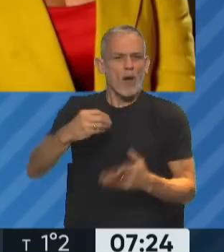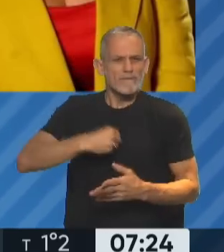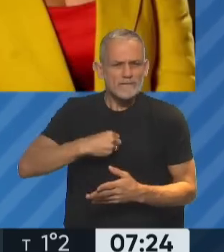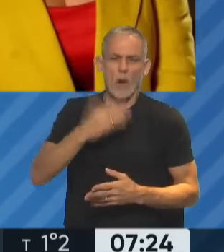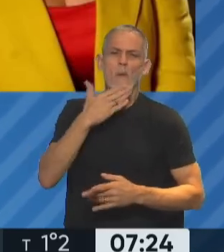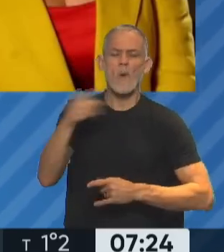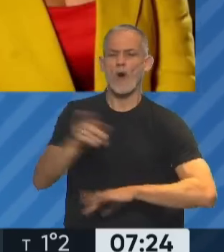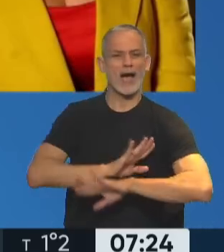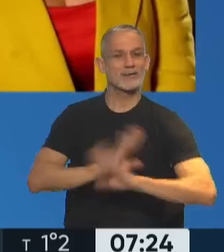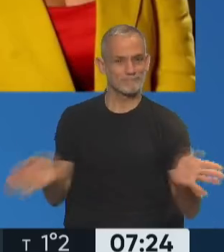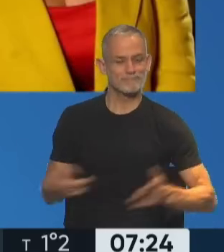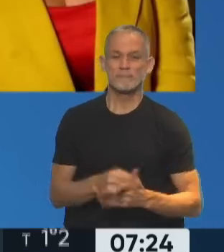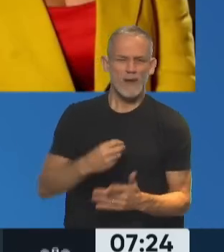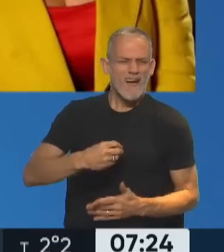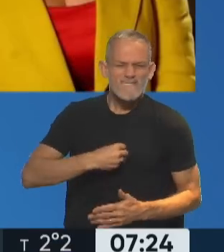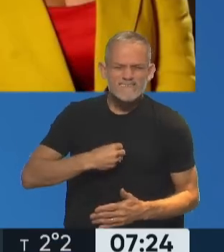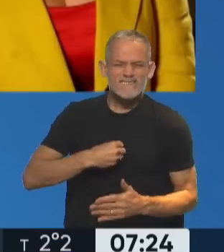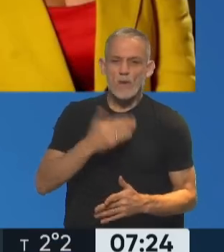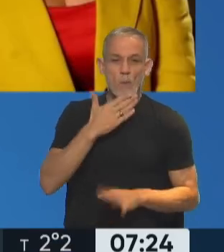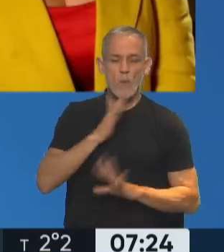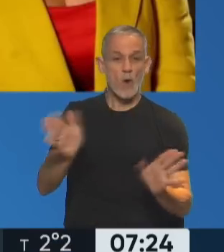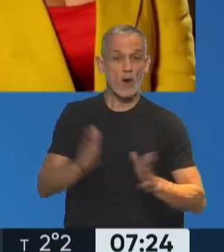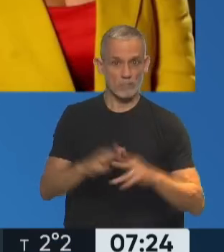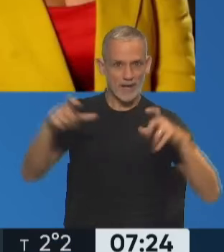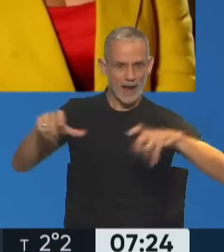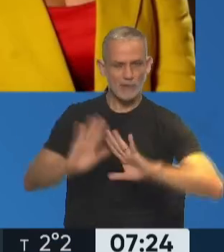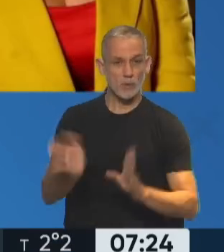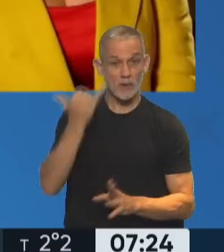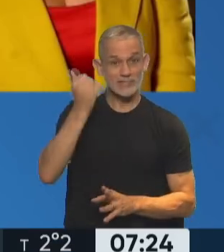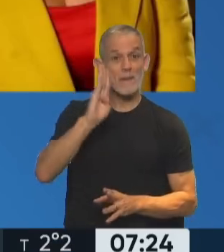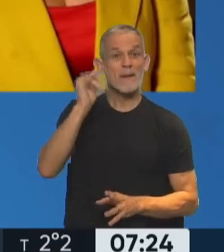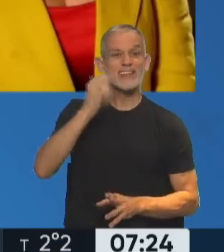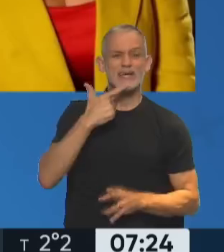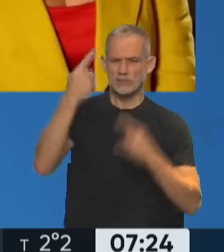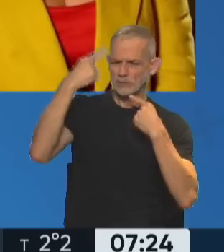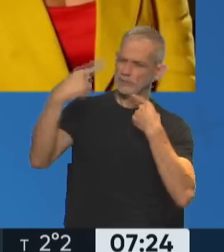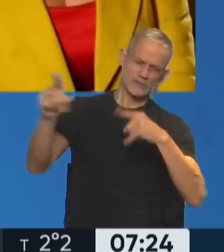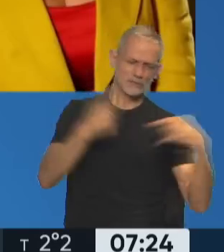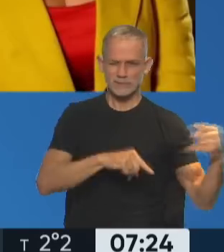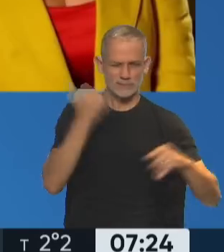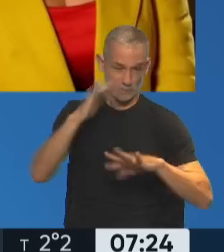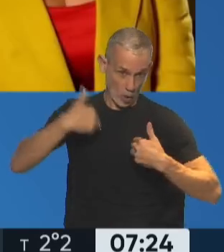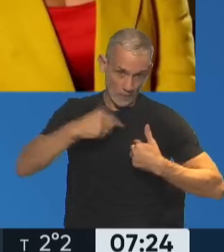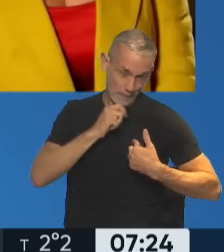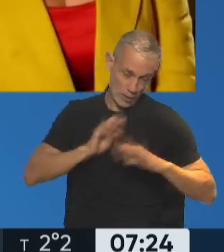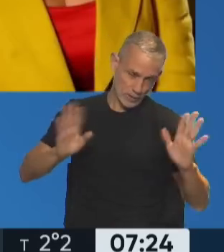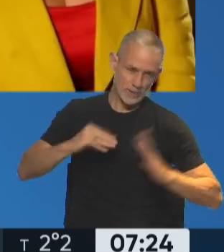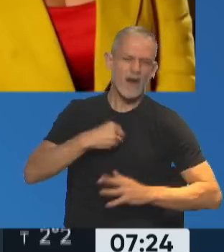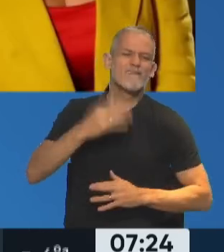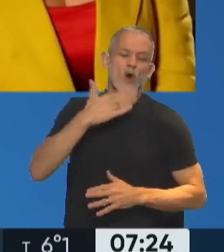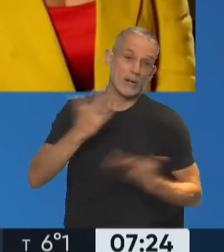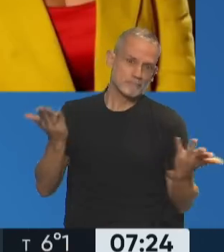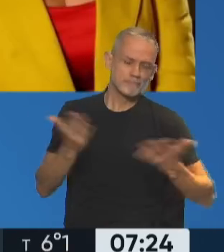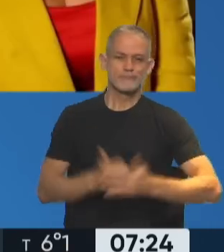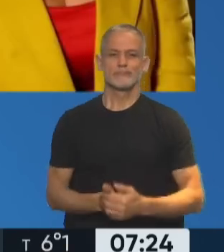Boca. Exactamente, Y que iba solo a muy la hincha de cancha, Boca. iba Sí. solo a la cancha. Ahí ya tenemos, Batakis, empezamos con las diferencias. Bueno, pero ¿cómo lo tomó el Mientras no